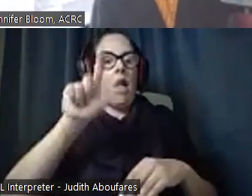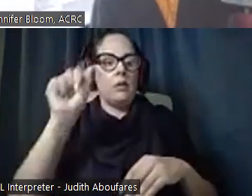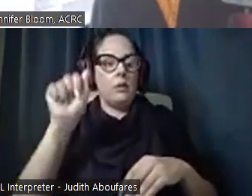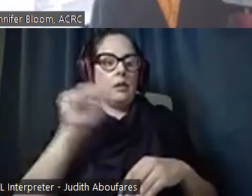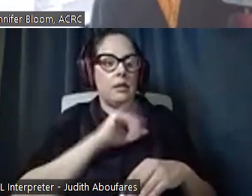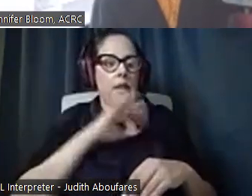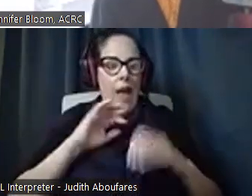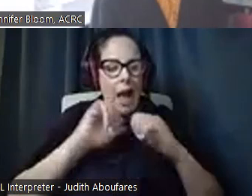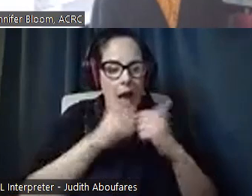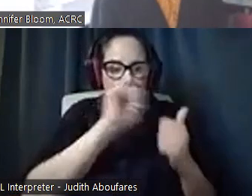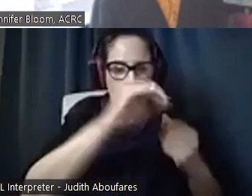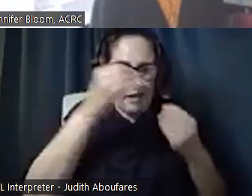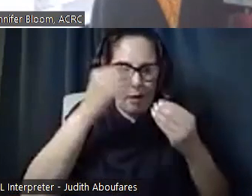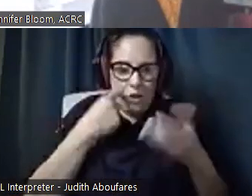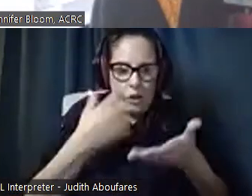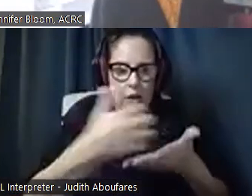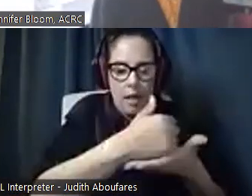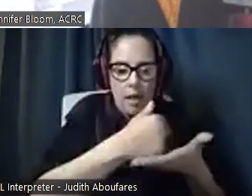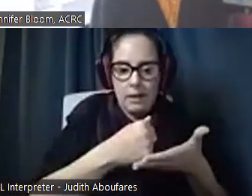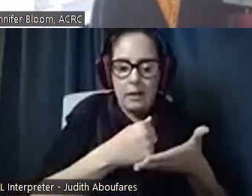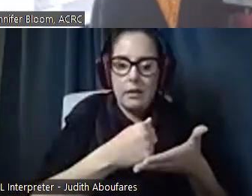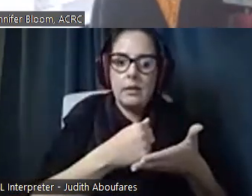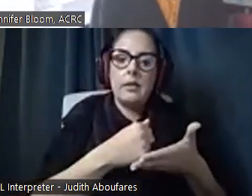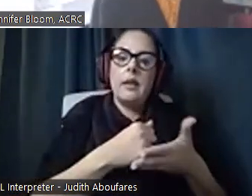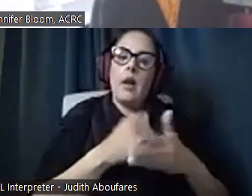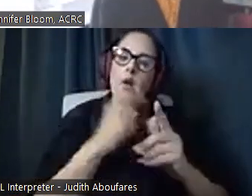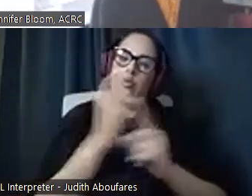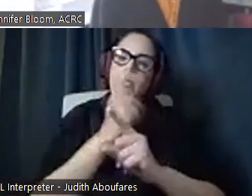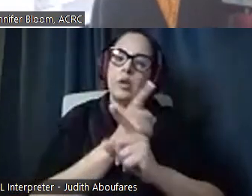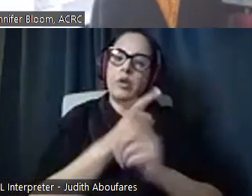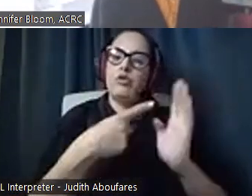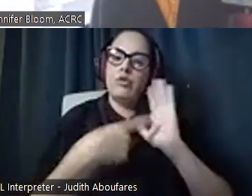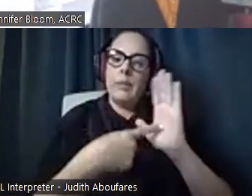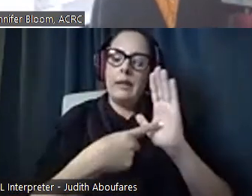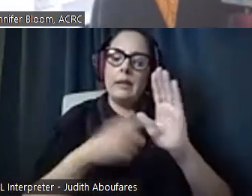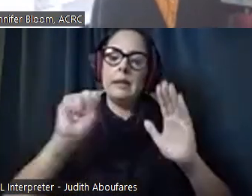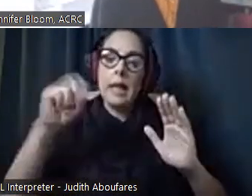y cómo la información que usted ha coleccionado representa